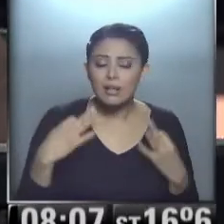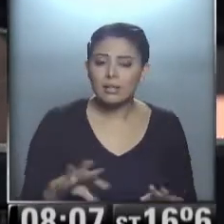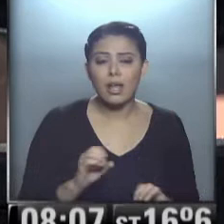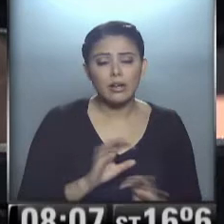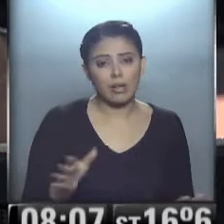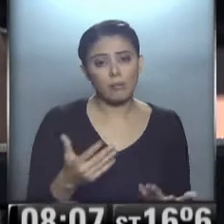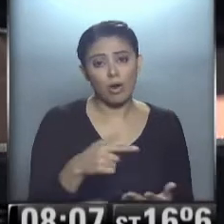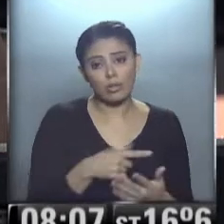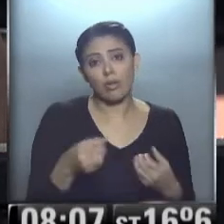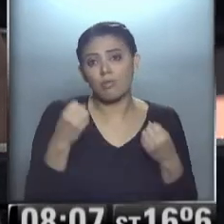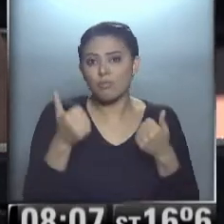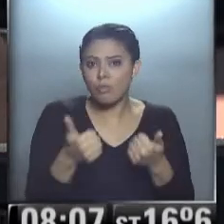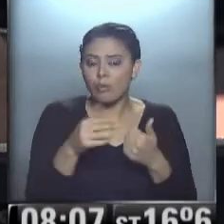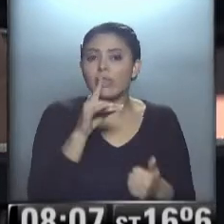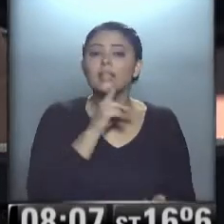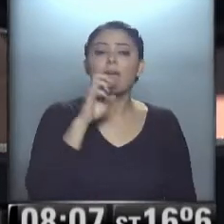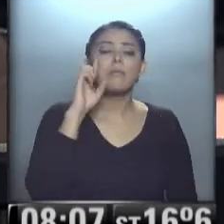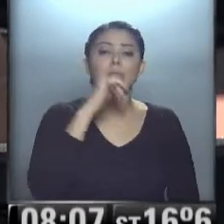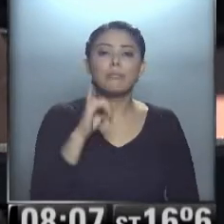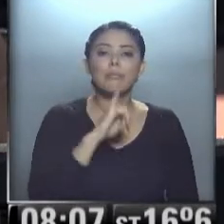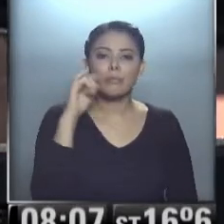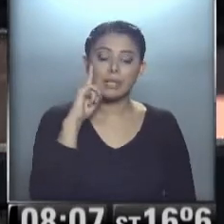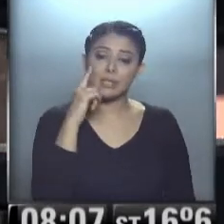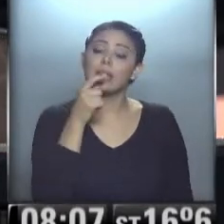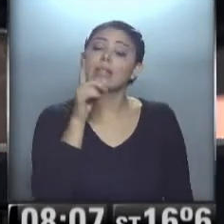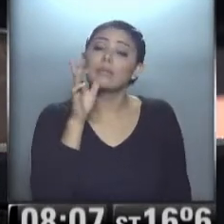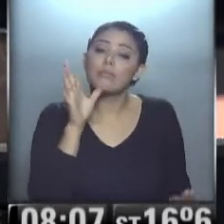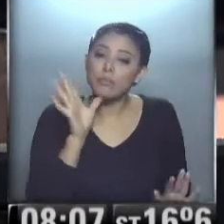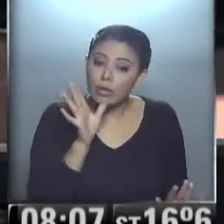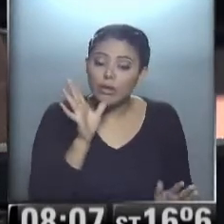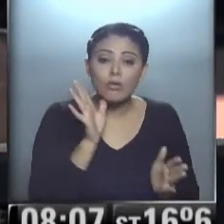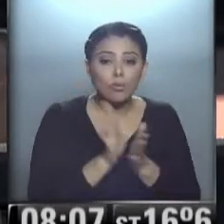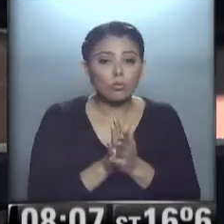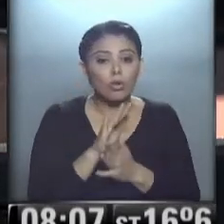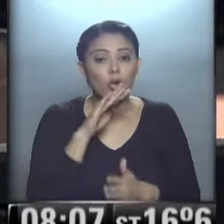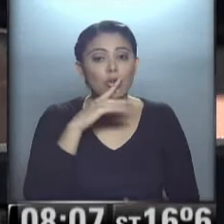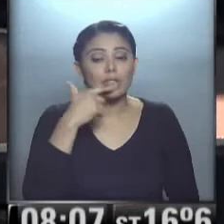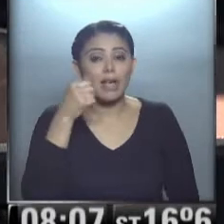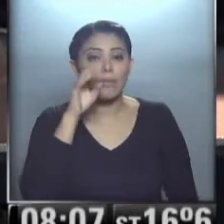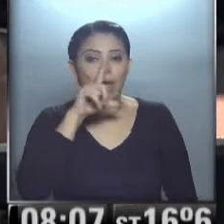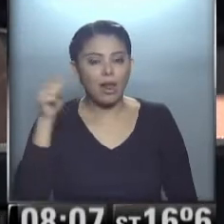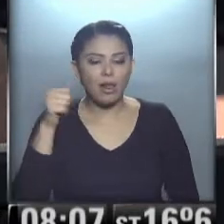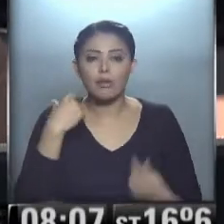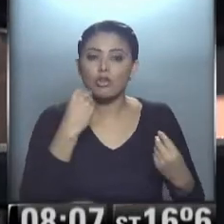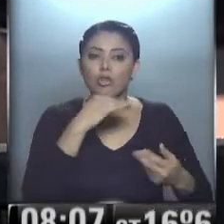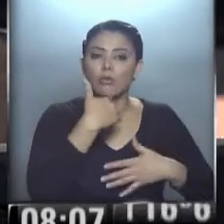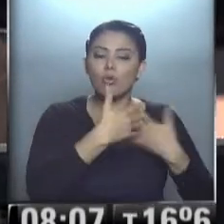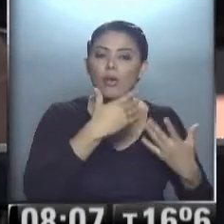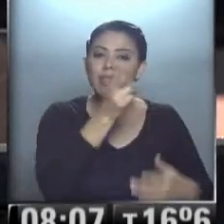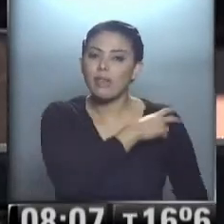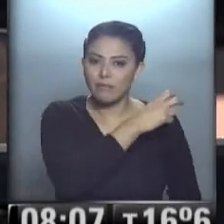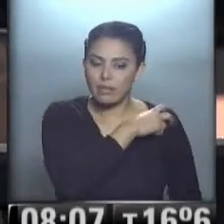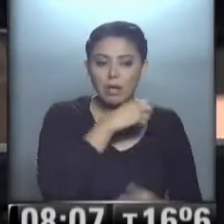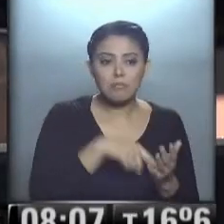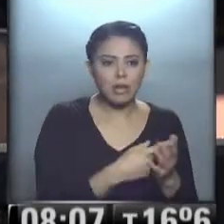más mérito aún para Juan Antonio Pizzi, que quizá tenga que arreglar, al igual que Isabela en esto, defensivamente algunas cosas, pero el equipo